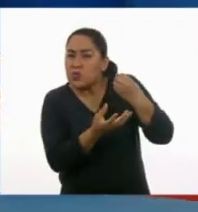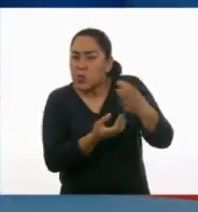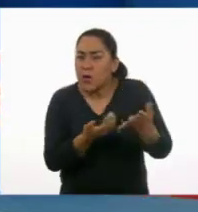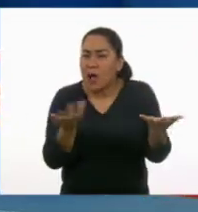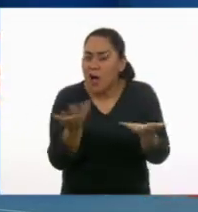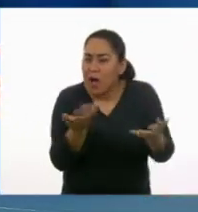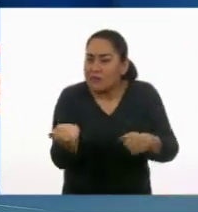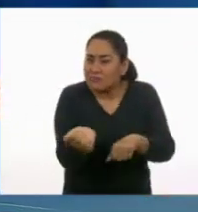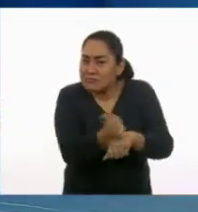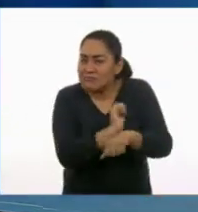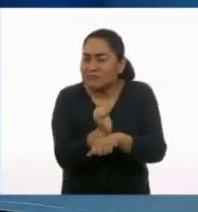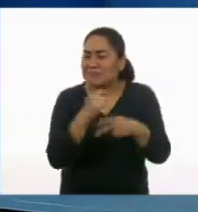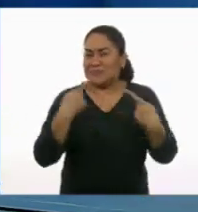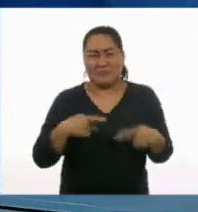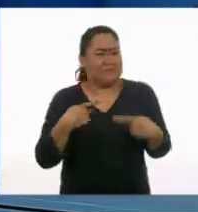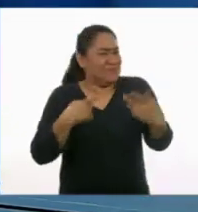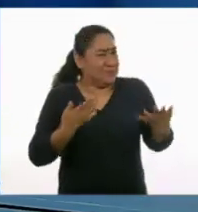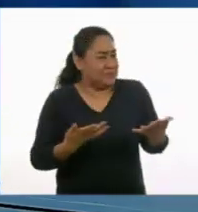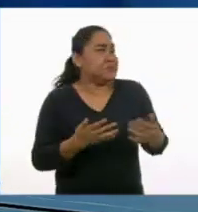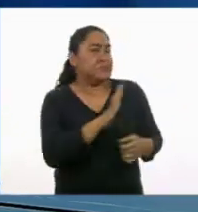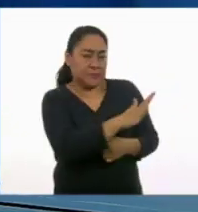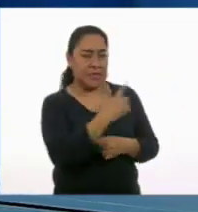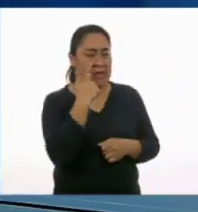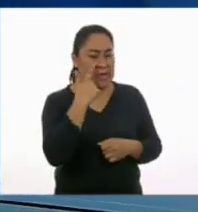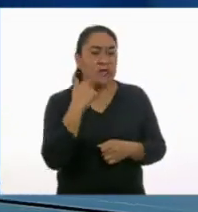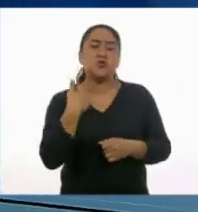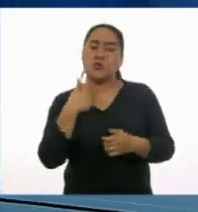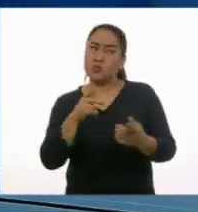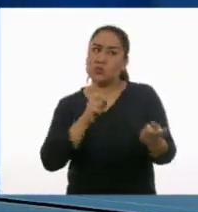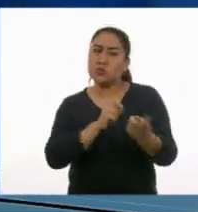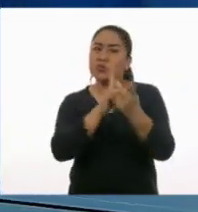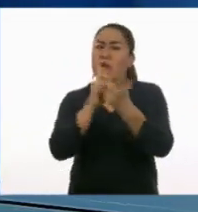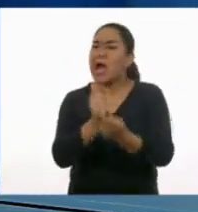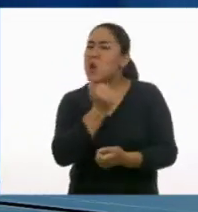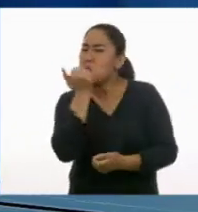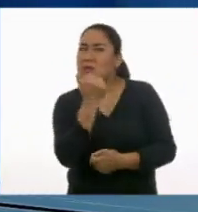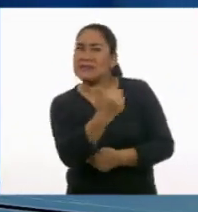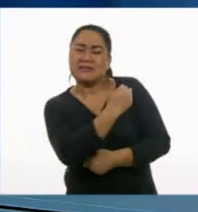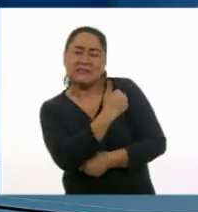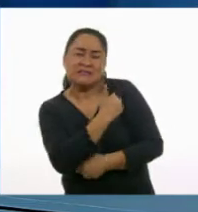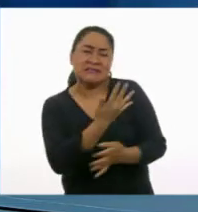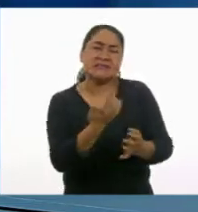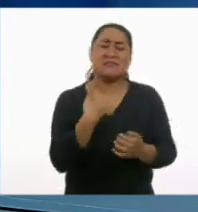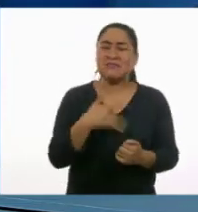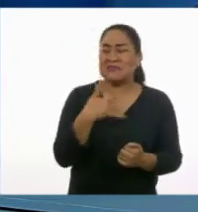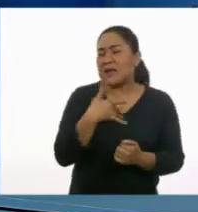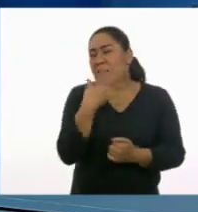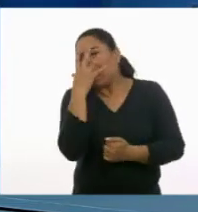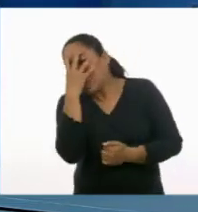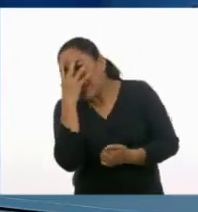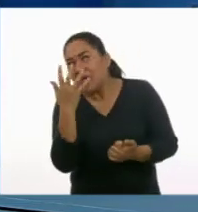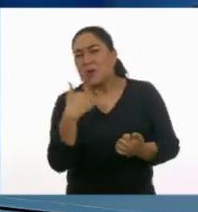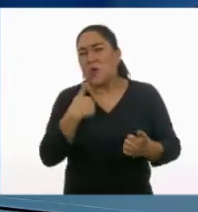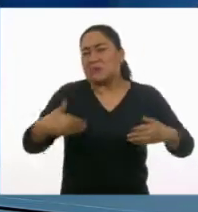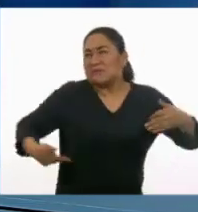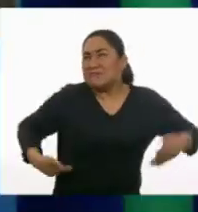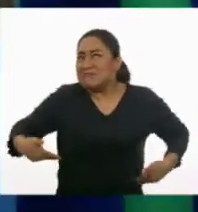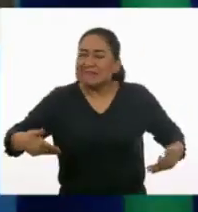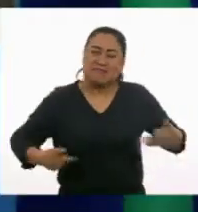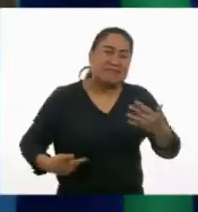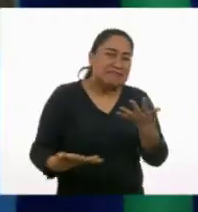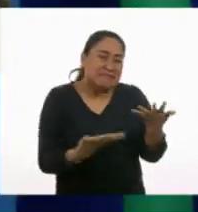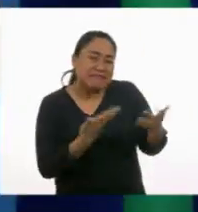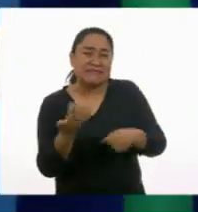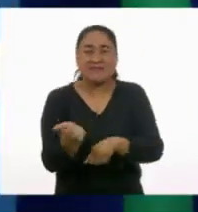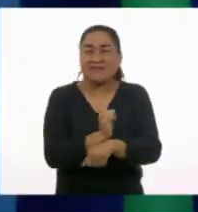proceso, María. Fíjate que yo, por cierto, me he encontrado alumnos que me dicen, ah, maestra, es que me da pena, es que yo no soy bueno, es que, ¿verdad